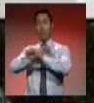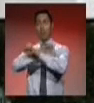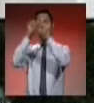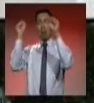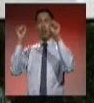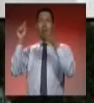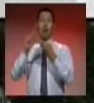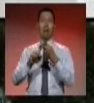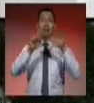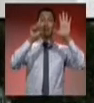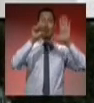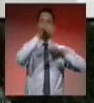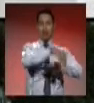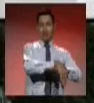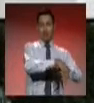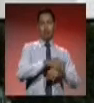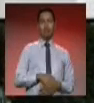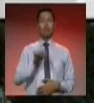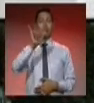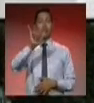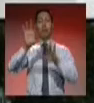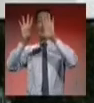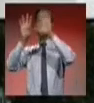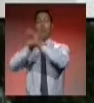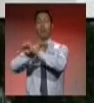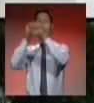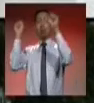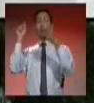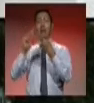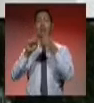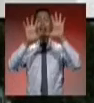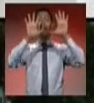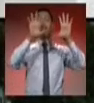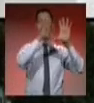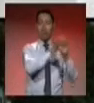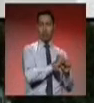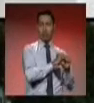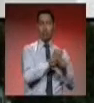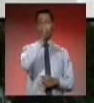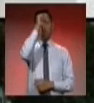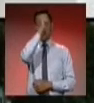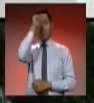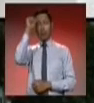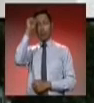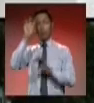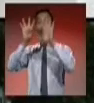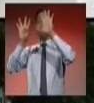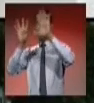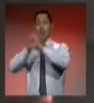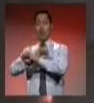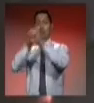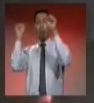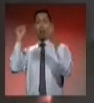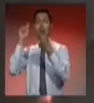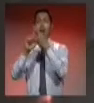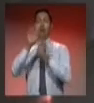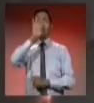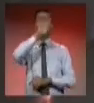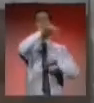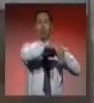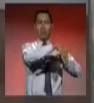horas 45, los sábados de 9 a 22 horas y los domingos de 9 a 16 horas.